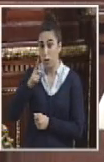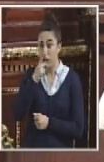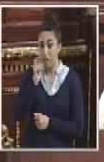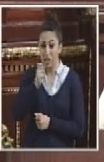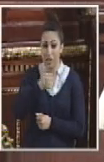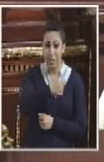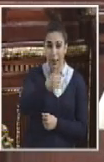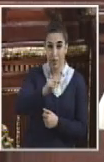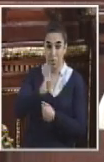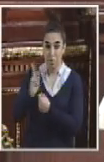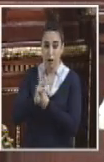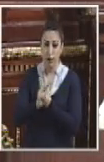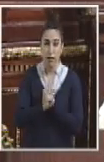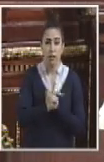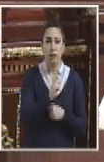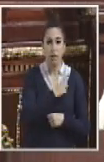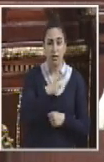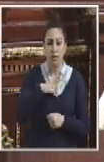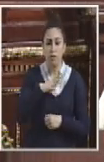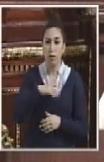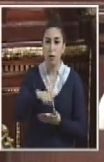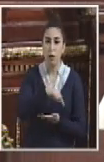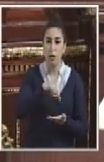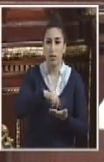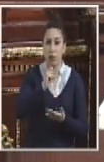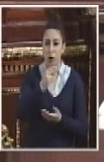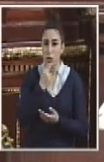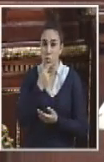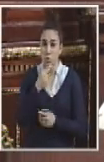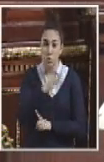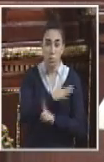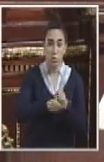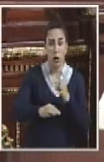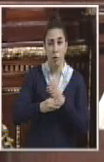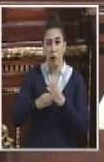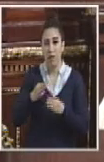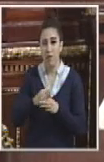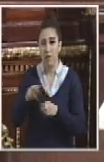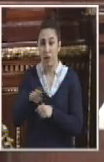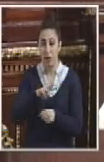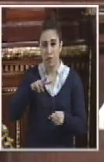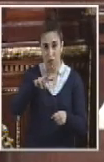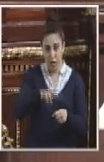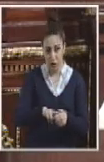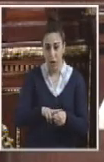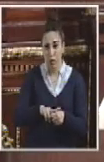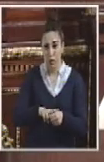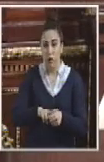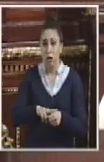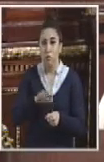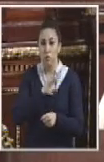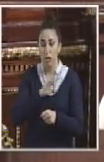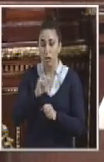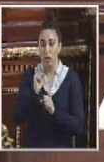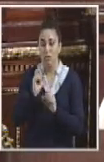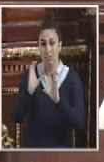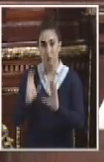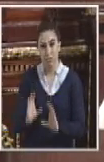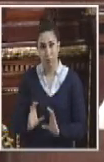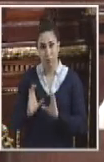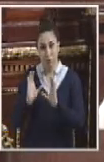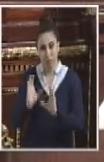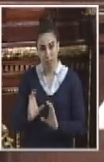ciudades deben ser espacios en donde se garantice que el uso de los recursos de una región permita salvaguardar